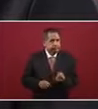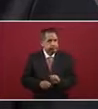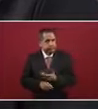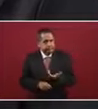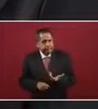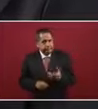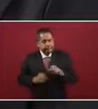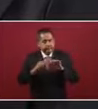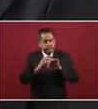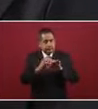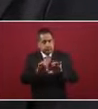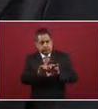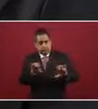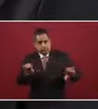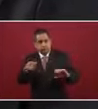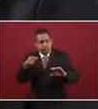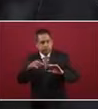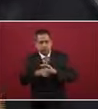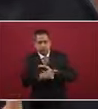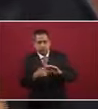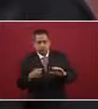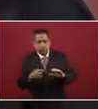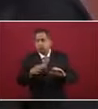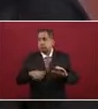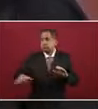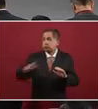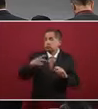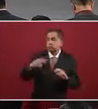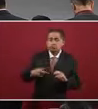los ductos, pues pierde el pueblo,